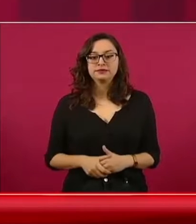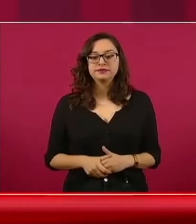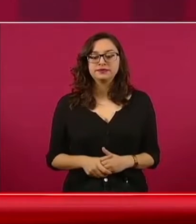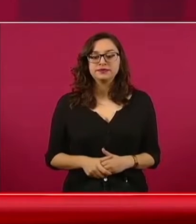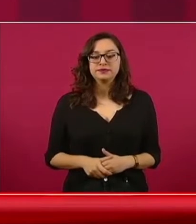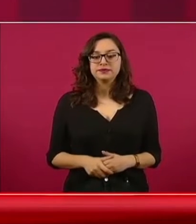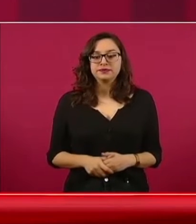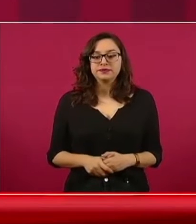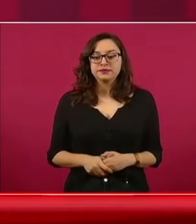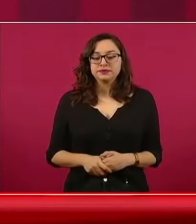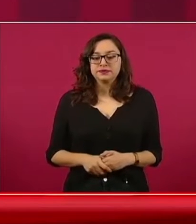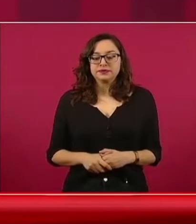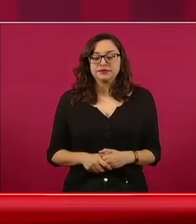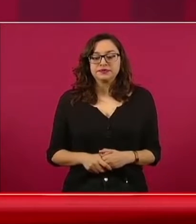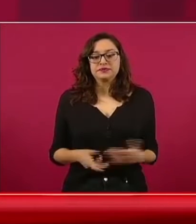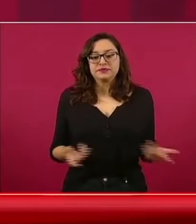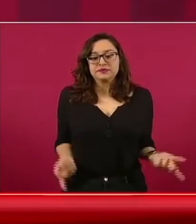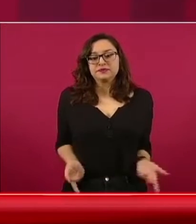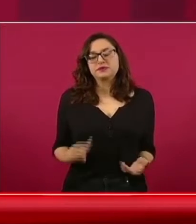hace falta